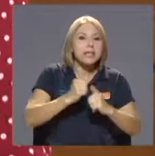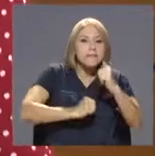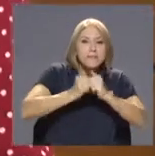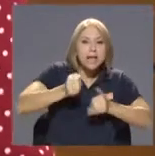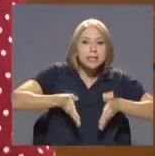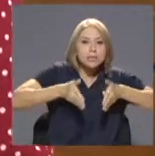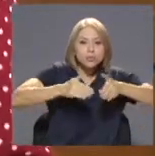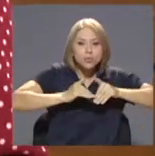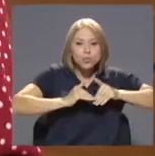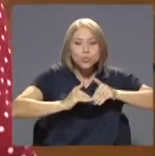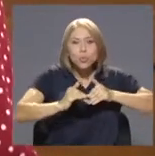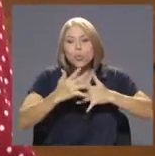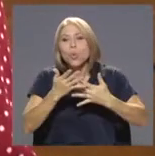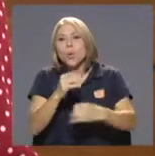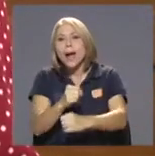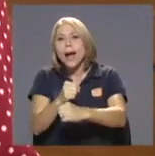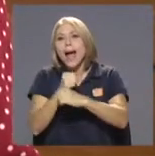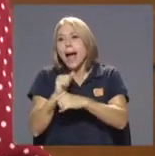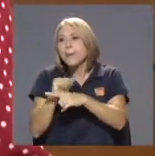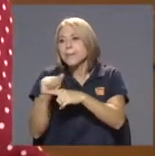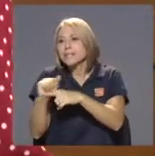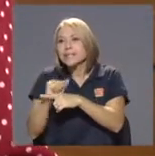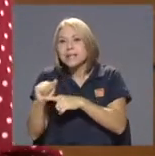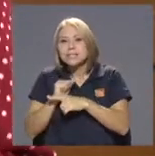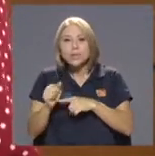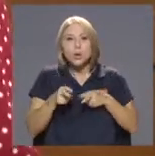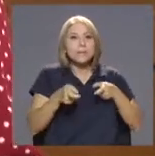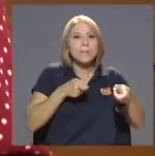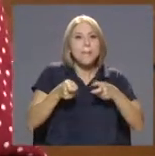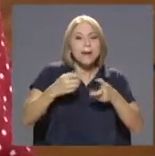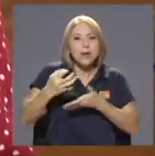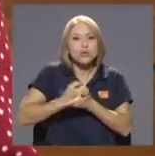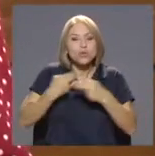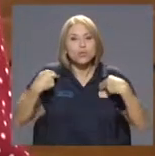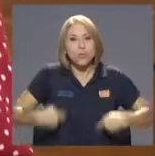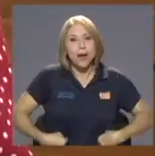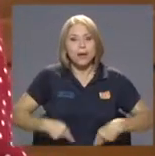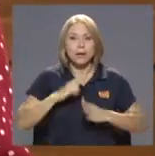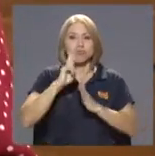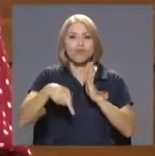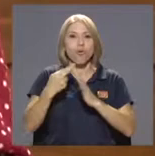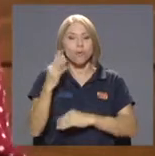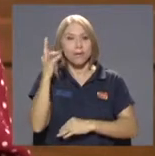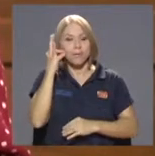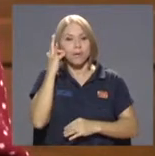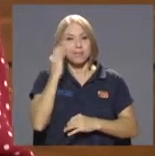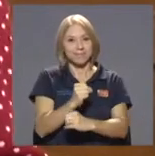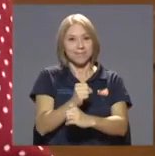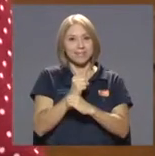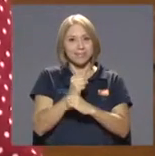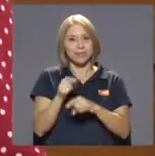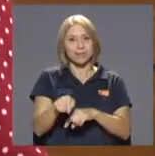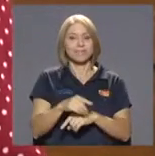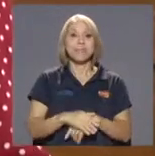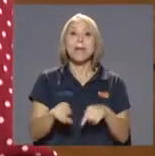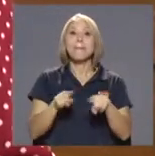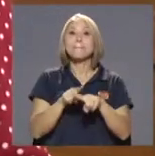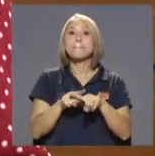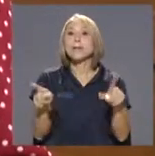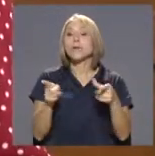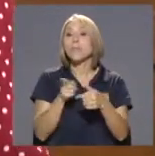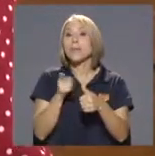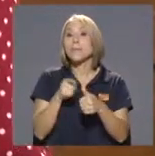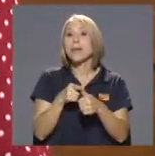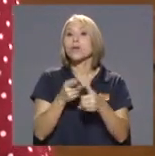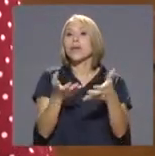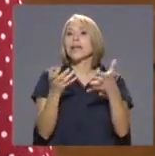las capacitaciones, el manejo de recurso humano y el rol de la mujer también en este sector. Pero antes, les queremos enseñar la